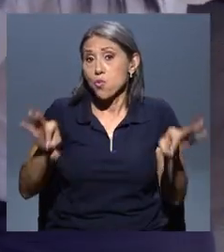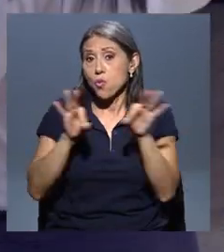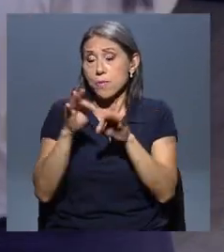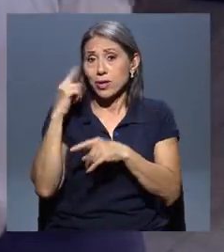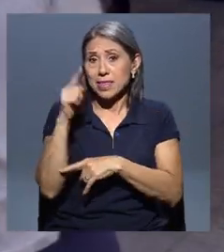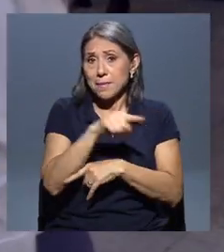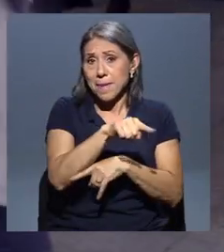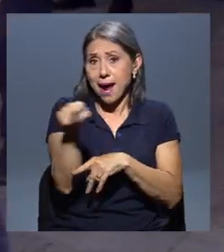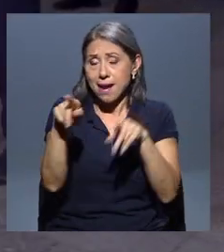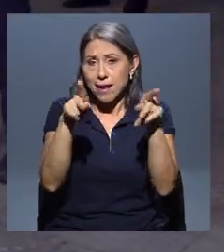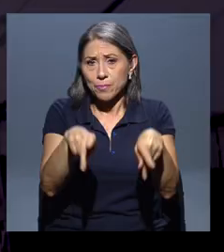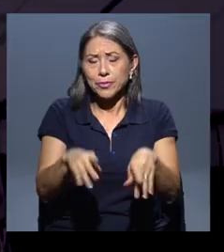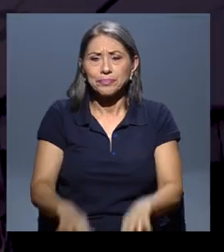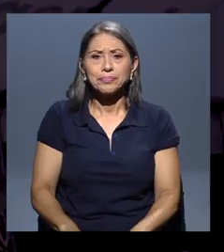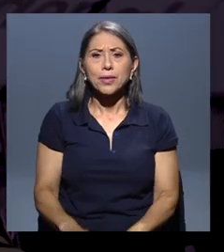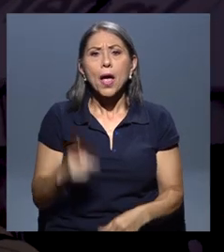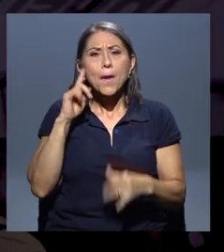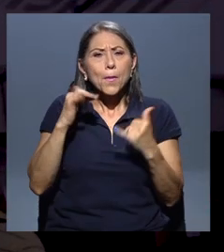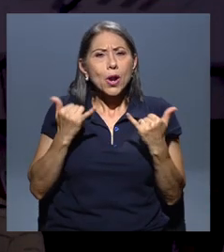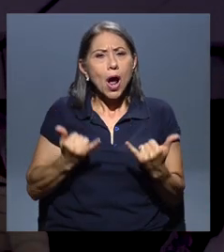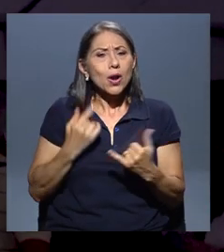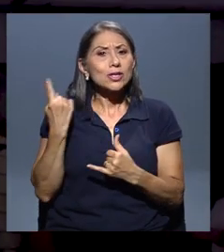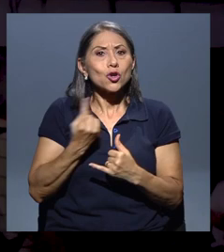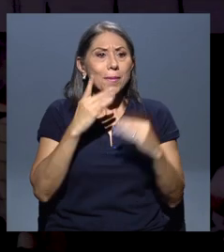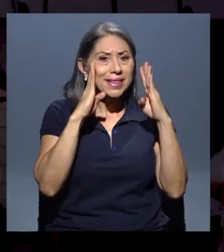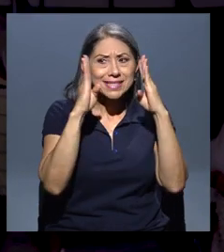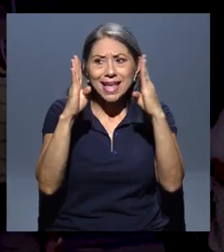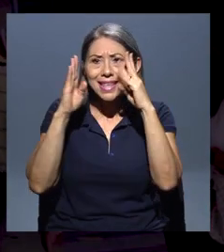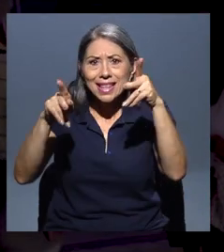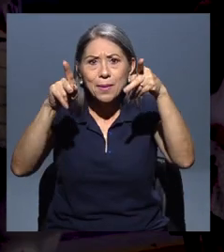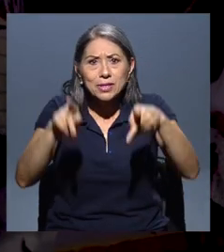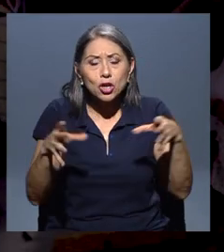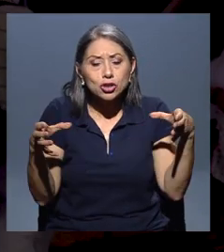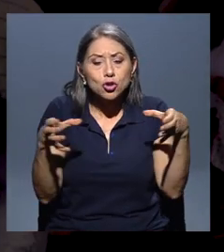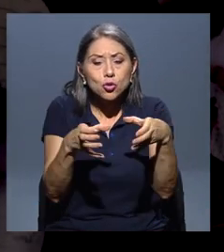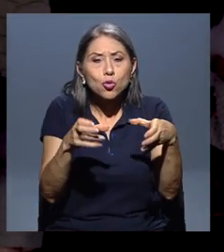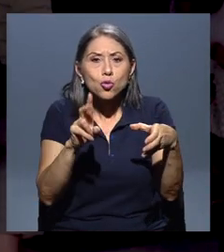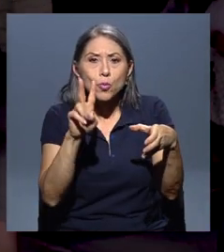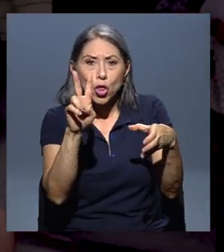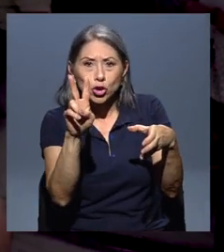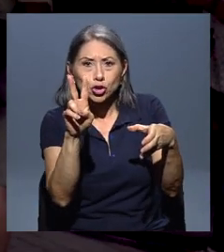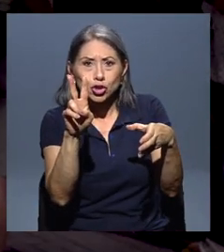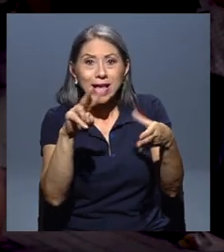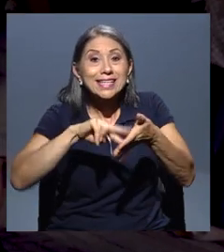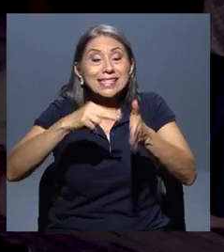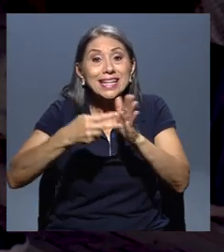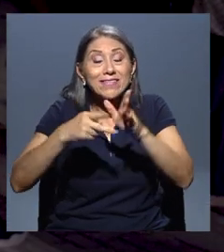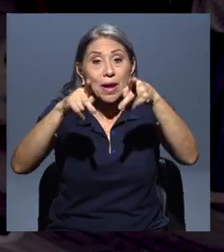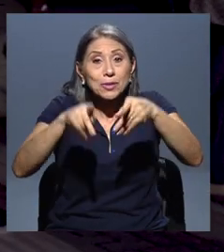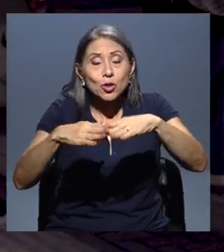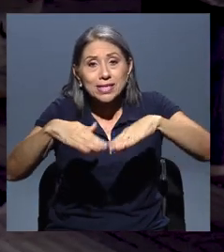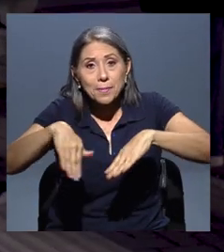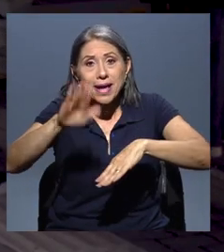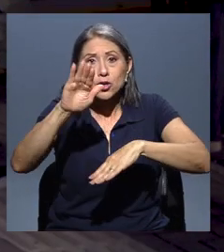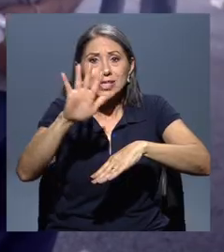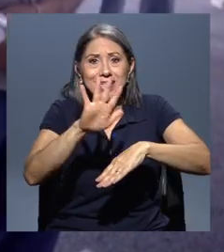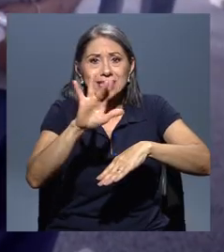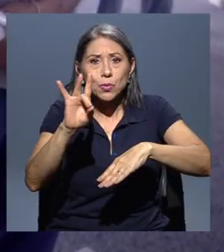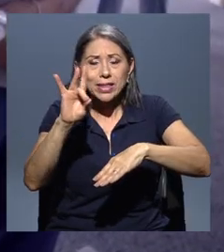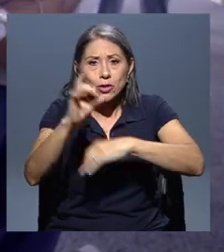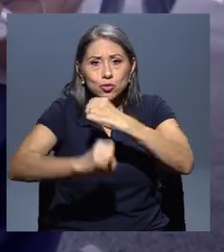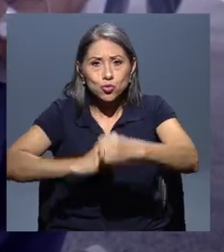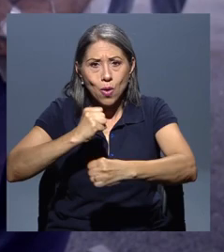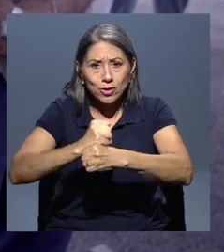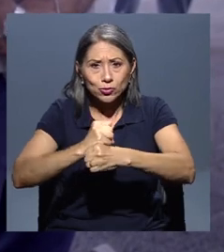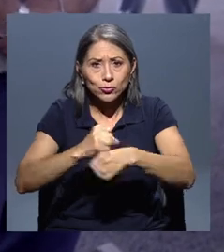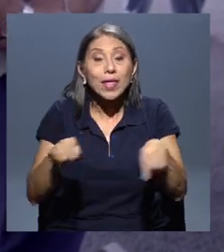población. Por el momento, se tratará únicamente a quienes estén dentro del grupo 2, es decir, aquellos mayores de 58 años.